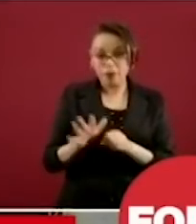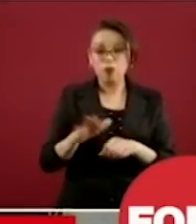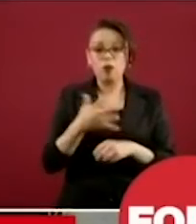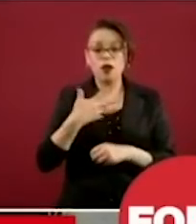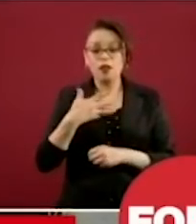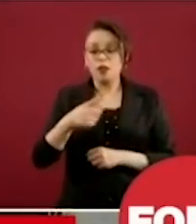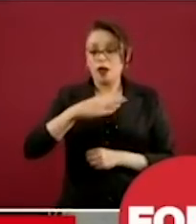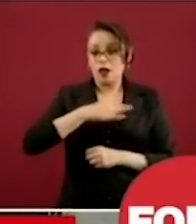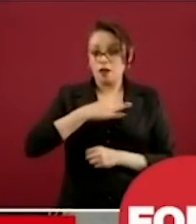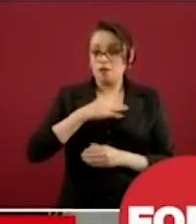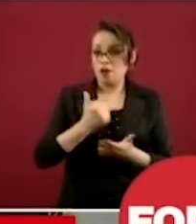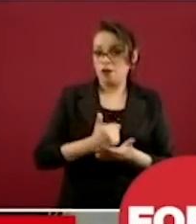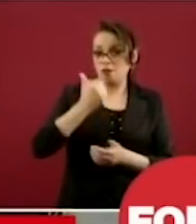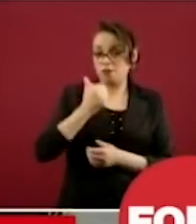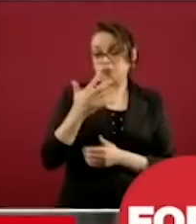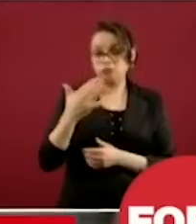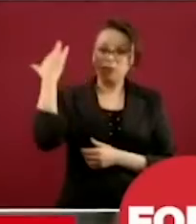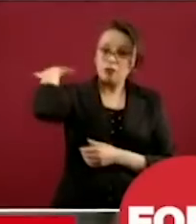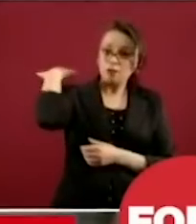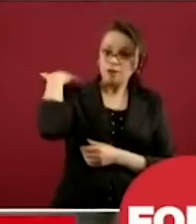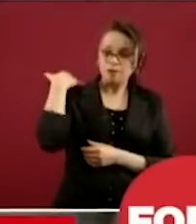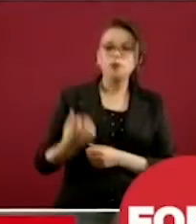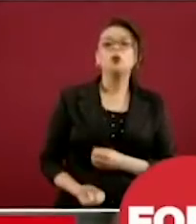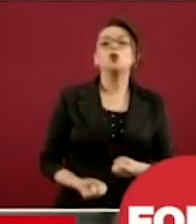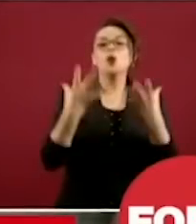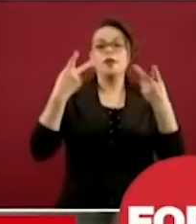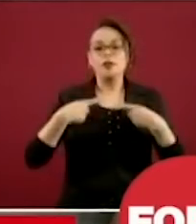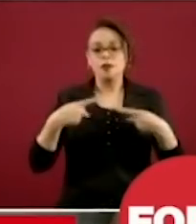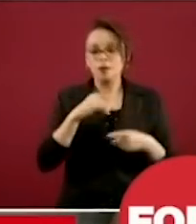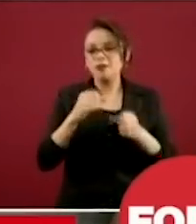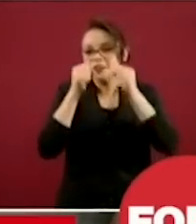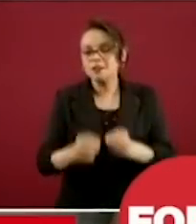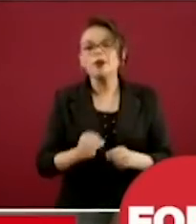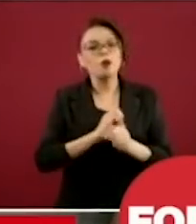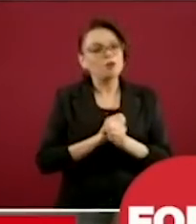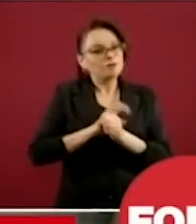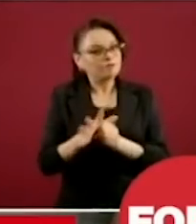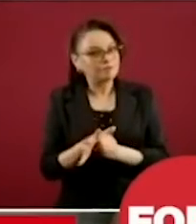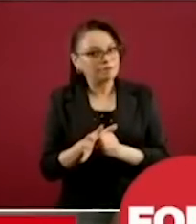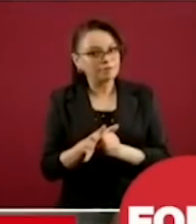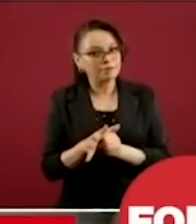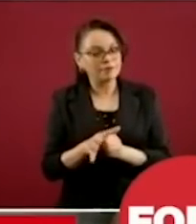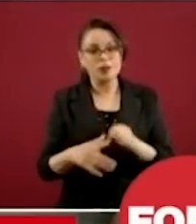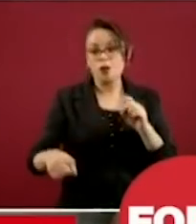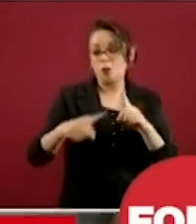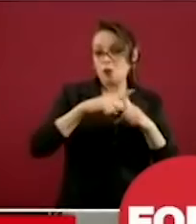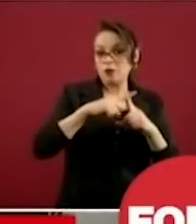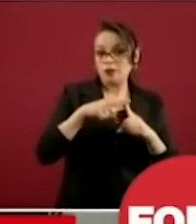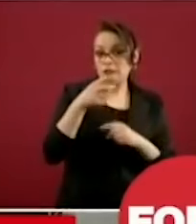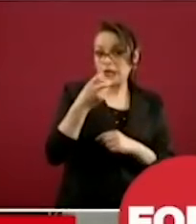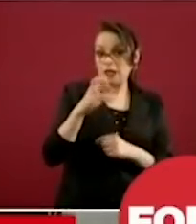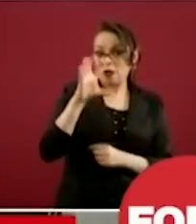respiratoria aguda, cuántas realmente tienen COVID-19 o fueron positivas en este caso a COVID-19.